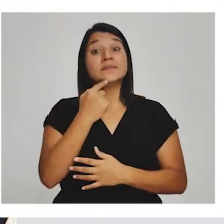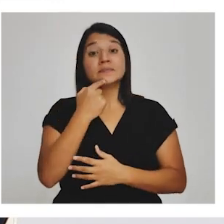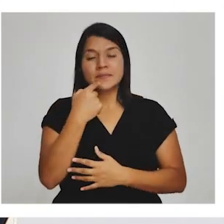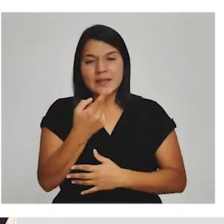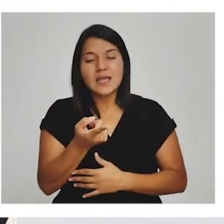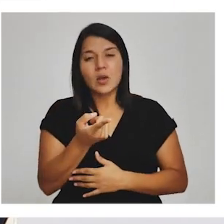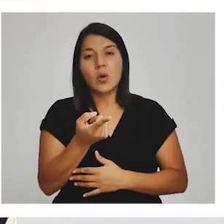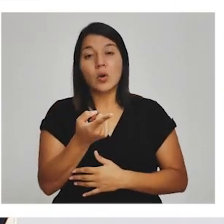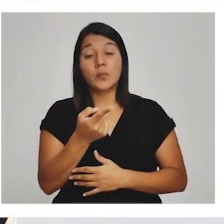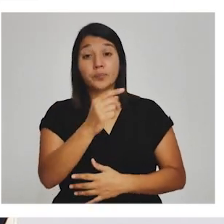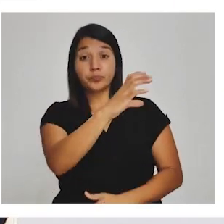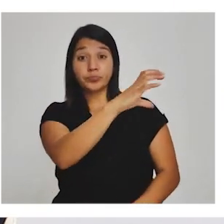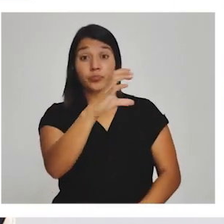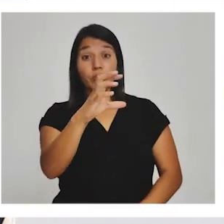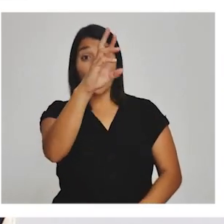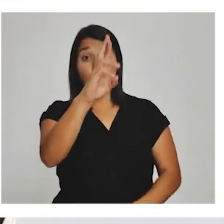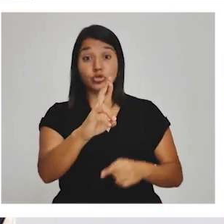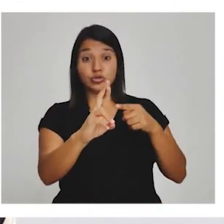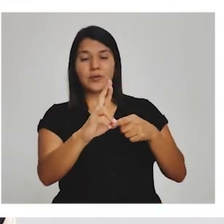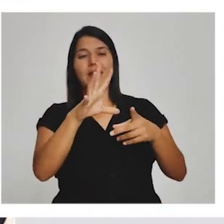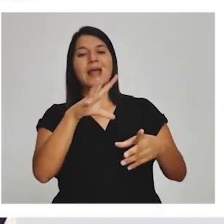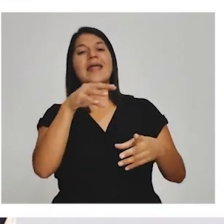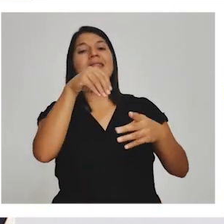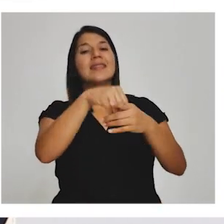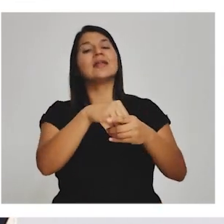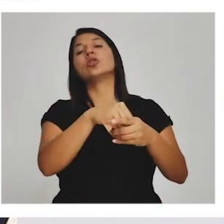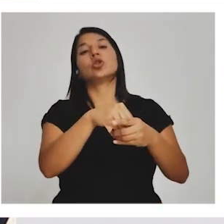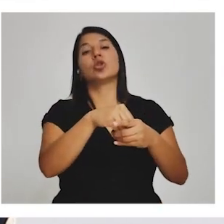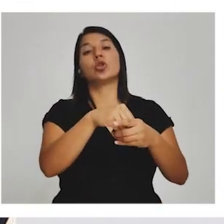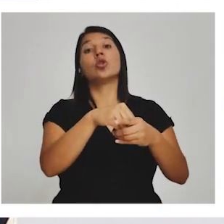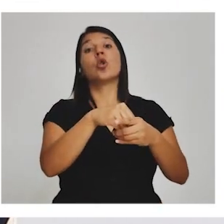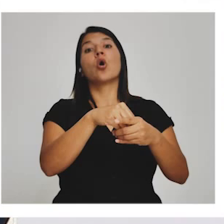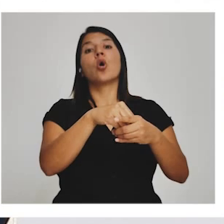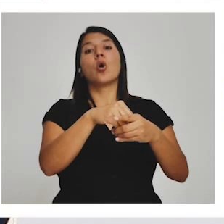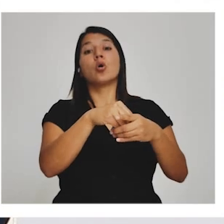en el grupo de los 6 países que